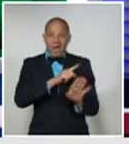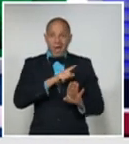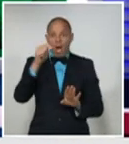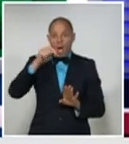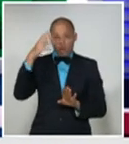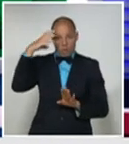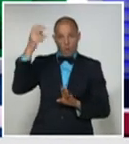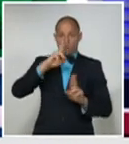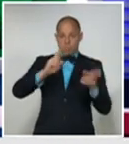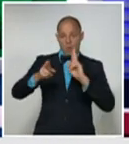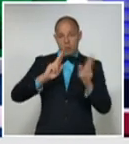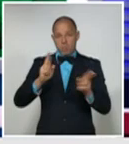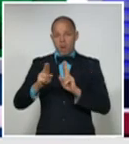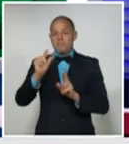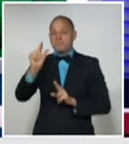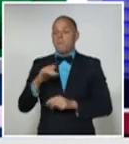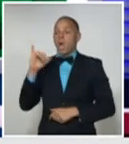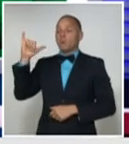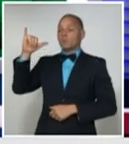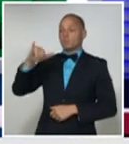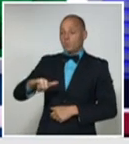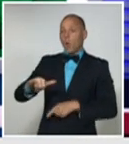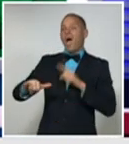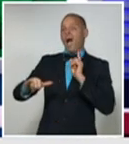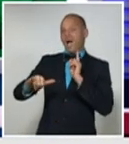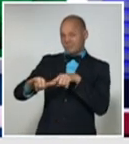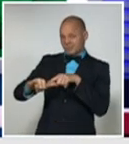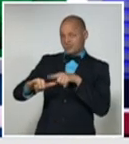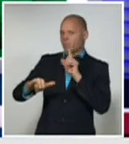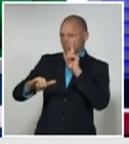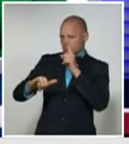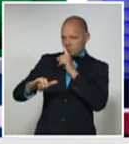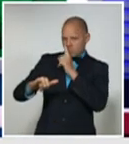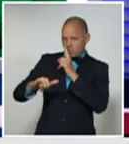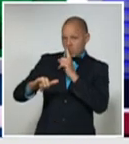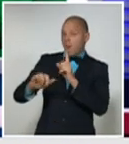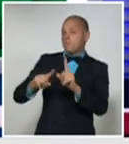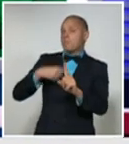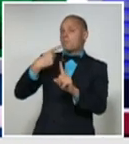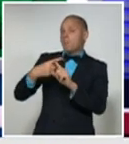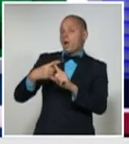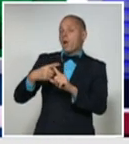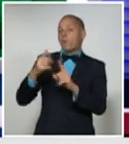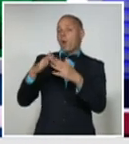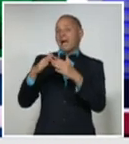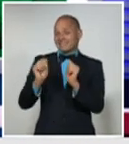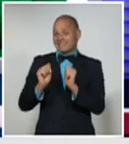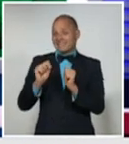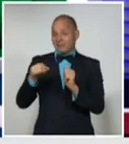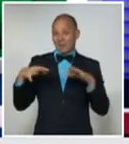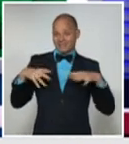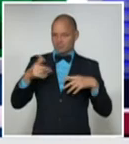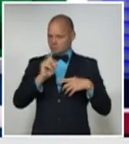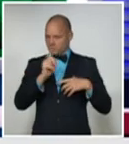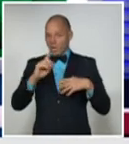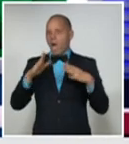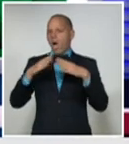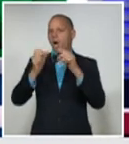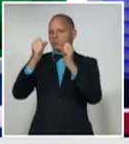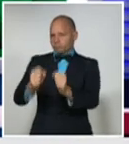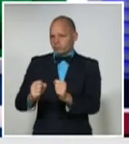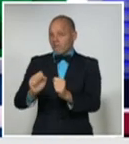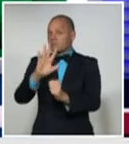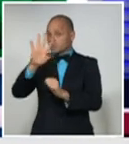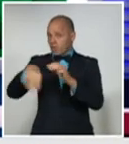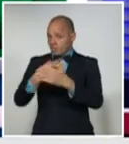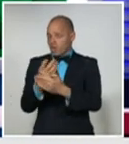viajeros que arribaran a Cuba, además del PCR, que deben tener negativo realizado en las últimas 72